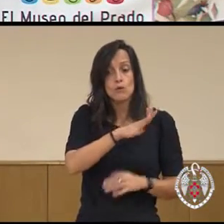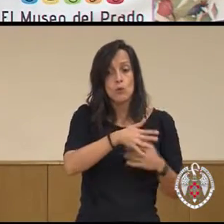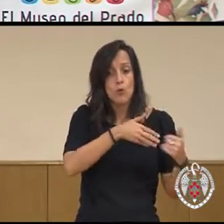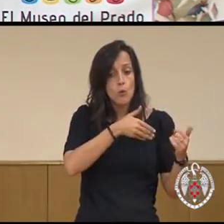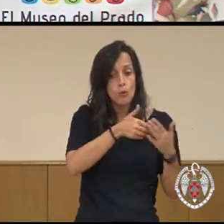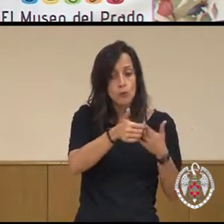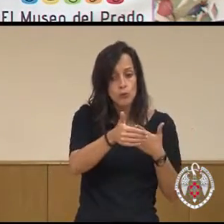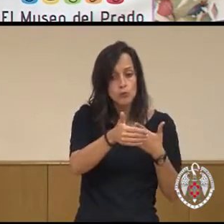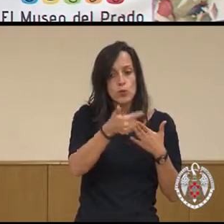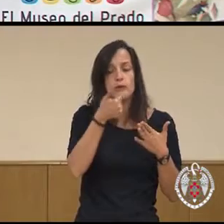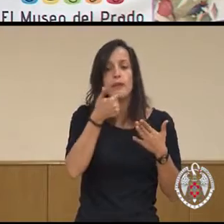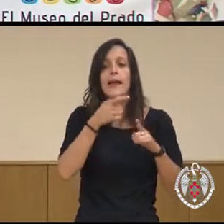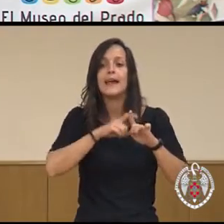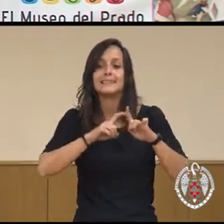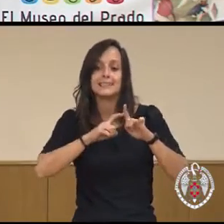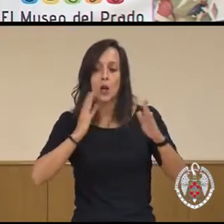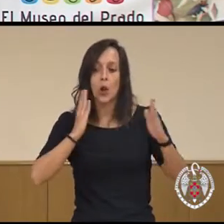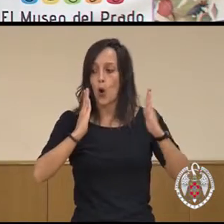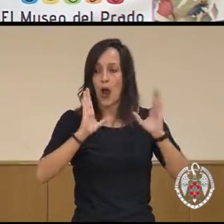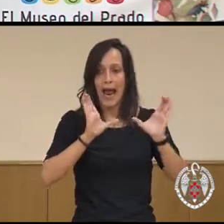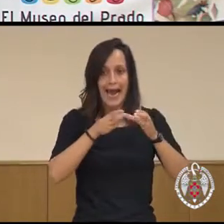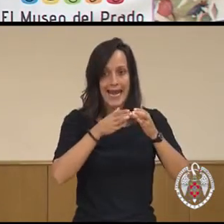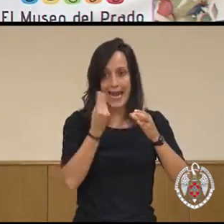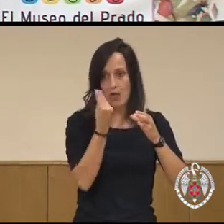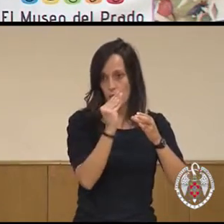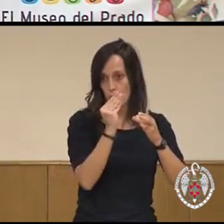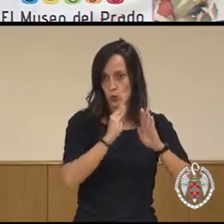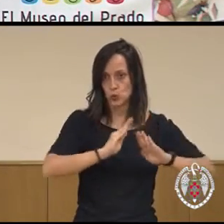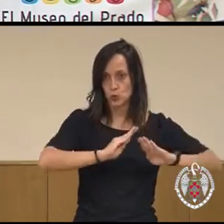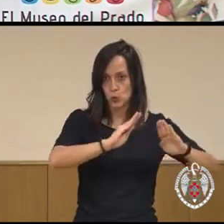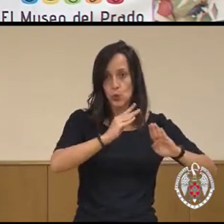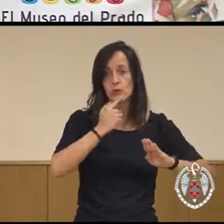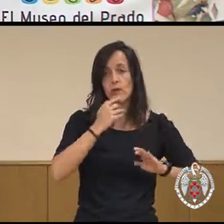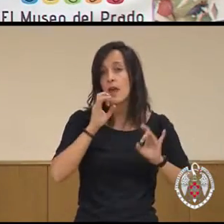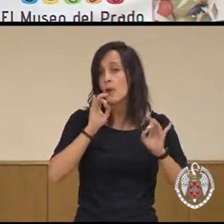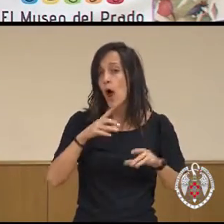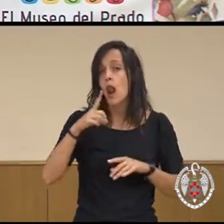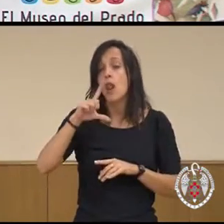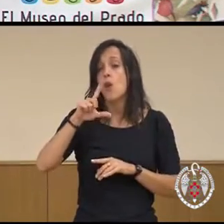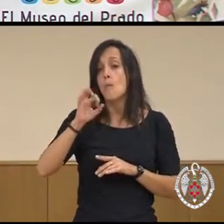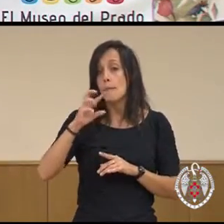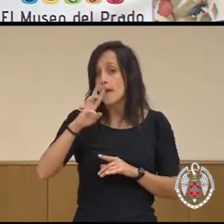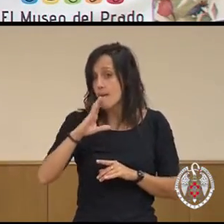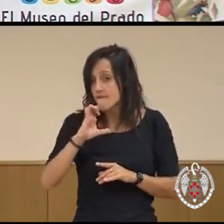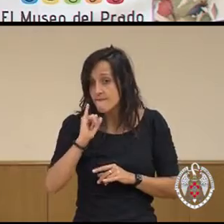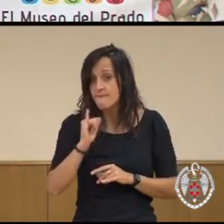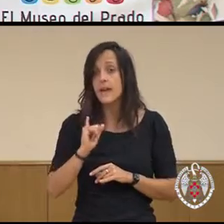Felipe cuando era joven, que es el estilo de la generación de Lope de Vega, de Góngora, de